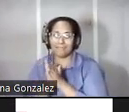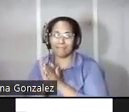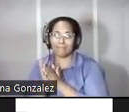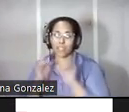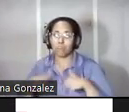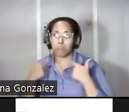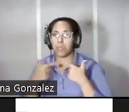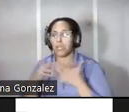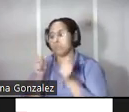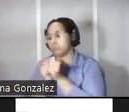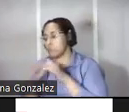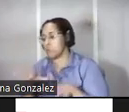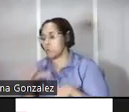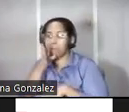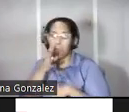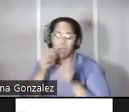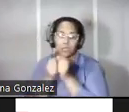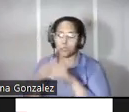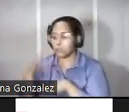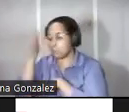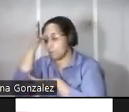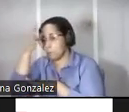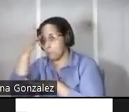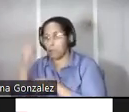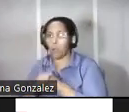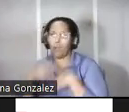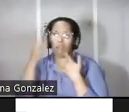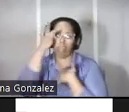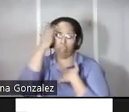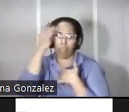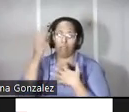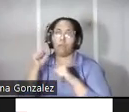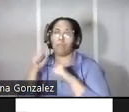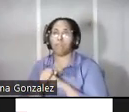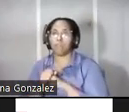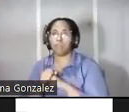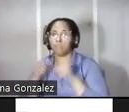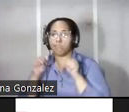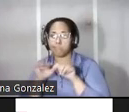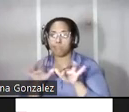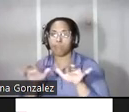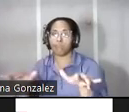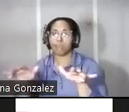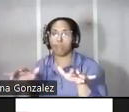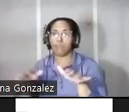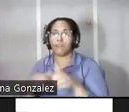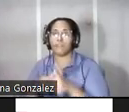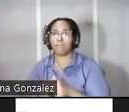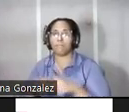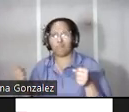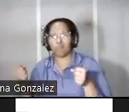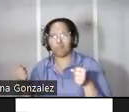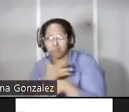a que vivieran sin padre o a que se contagiaran eventualmente con la terrible enfermedad, que era parte del miedo que enfrentaba